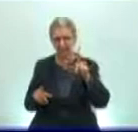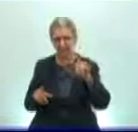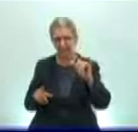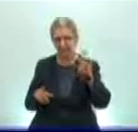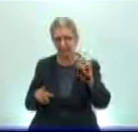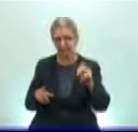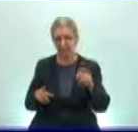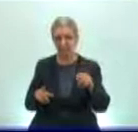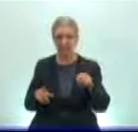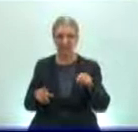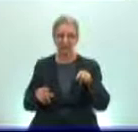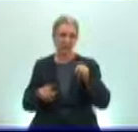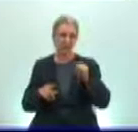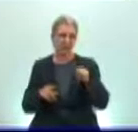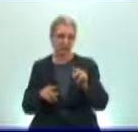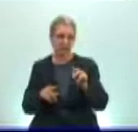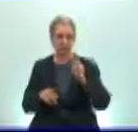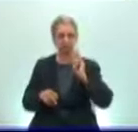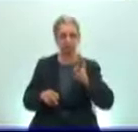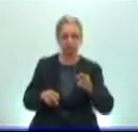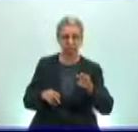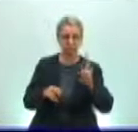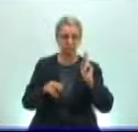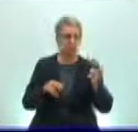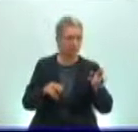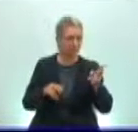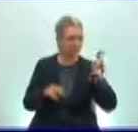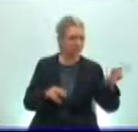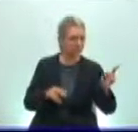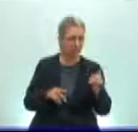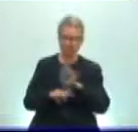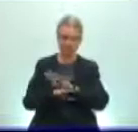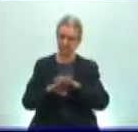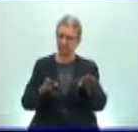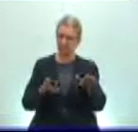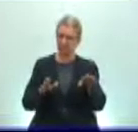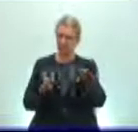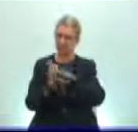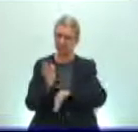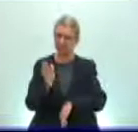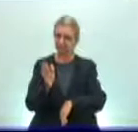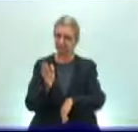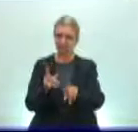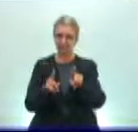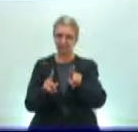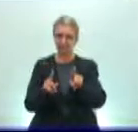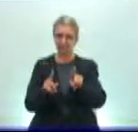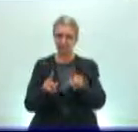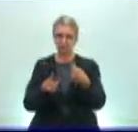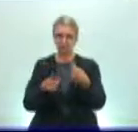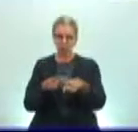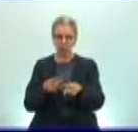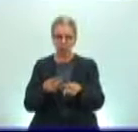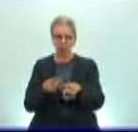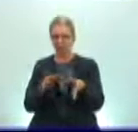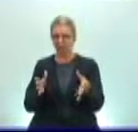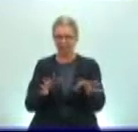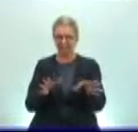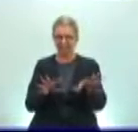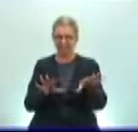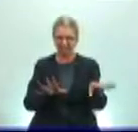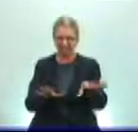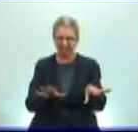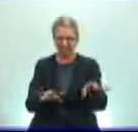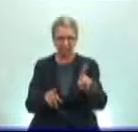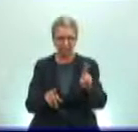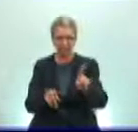métodos burocráticos de orden y mando y se llevó a cabo el proceso de desestalinización,